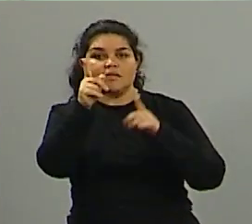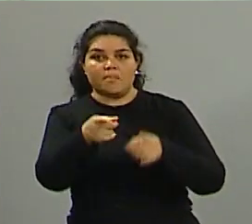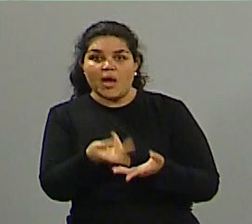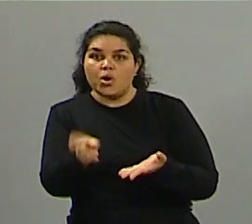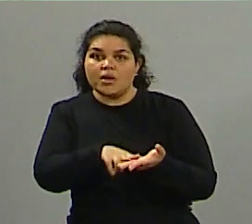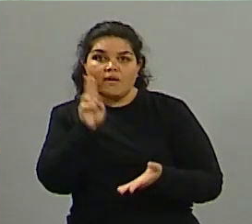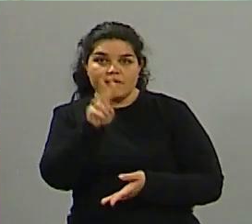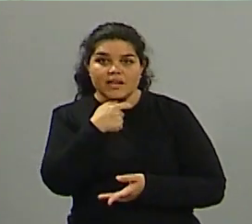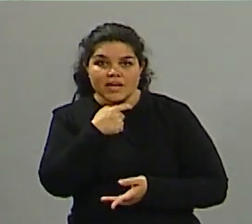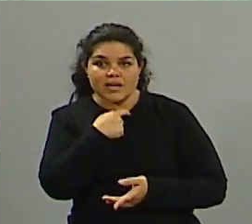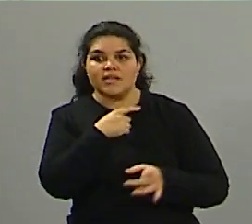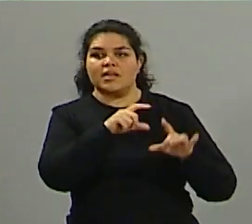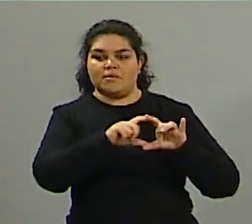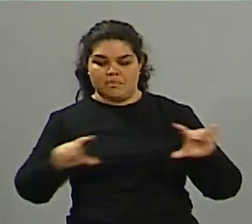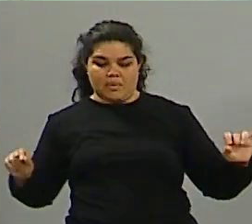el programa,